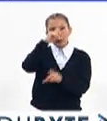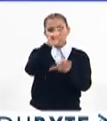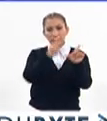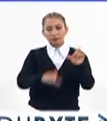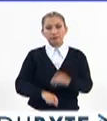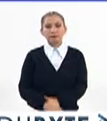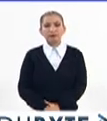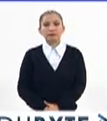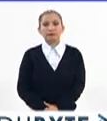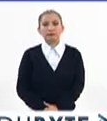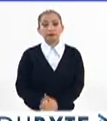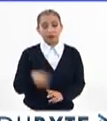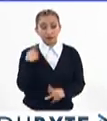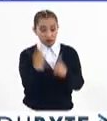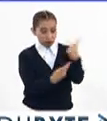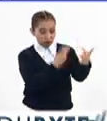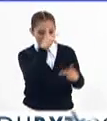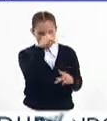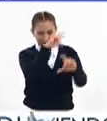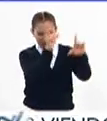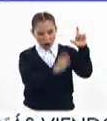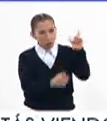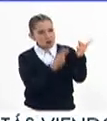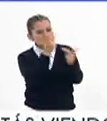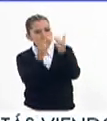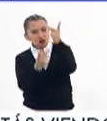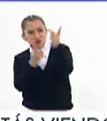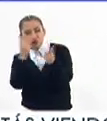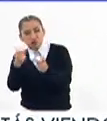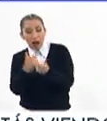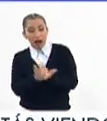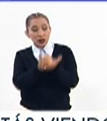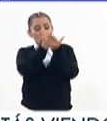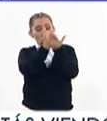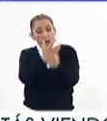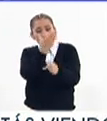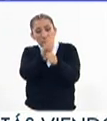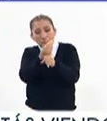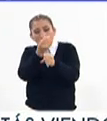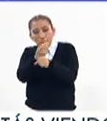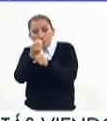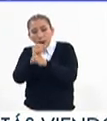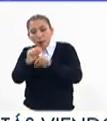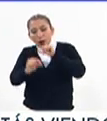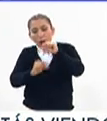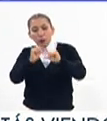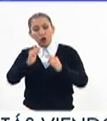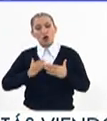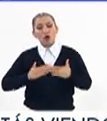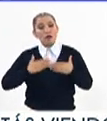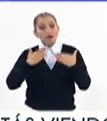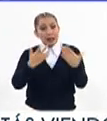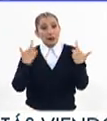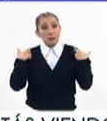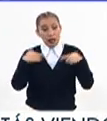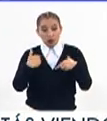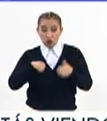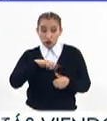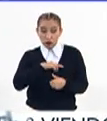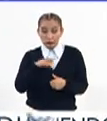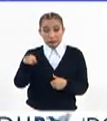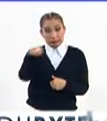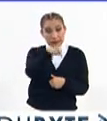país. Que la consulta nacional ha contribuido a reparar gradualmente la confianza de los maestros y